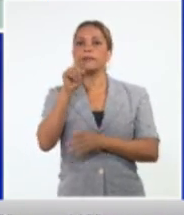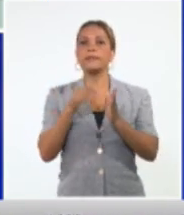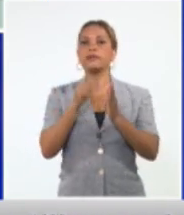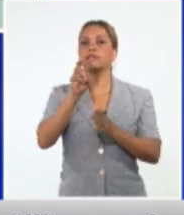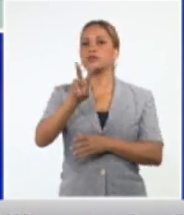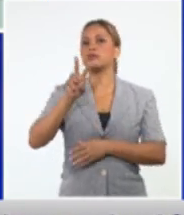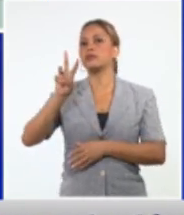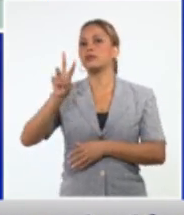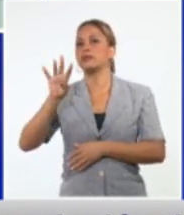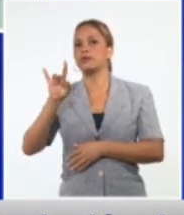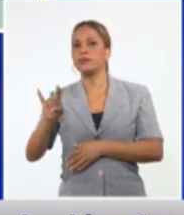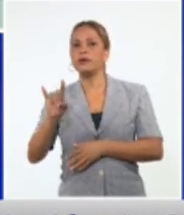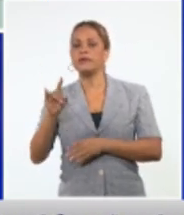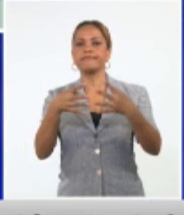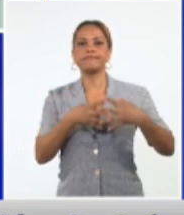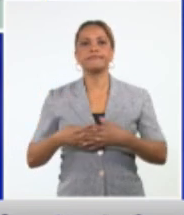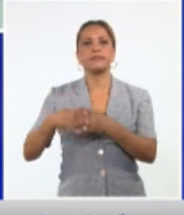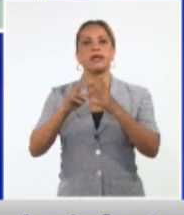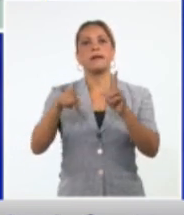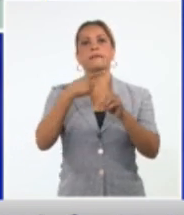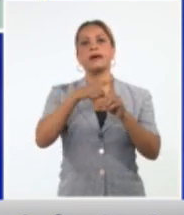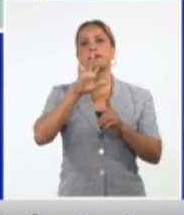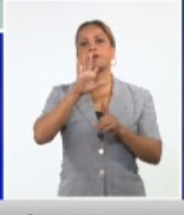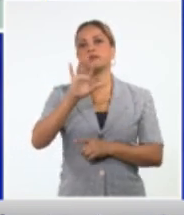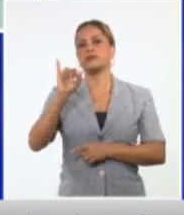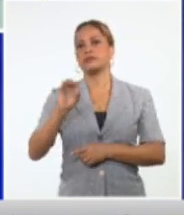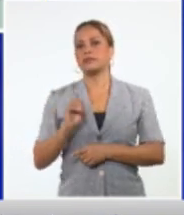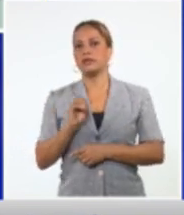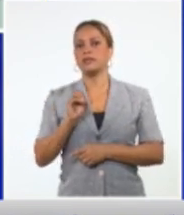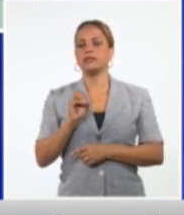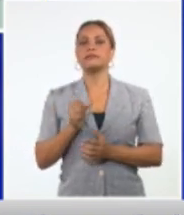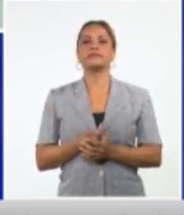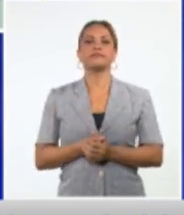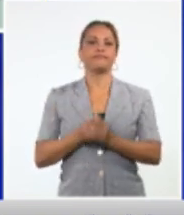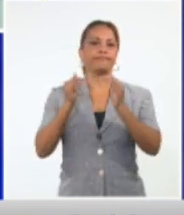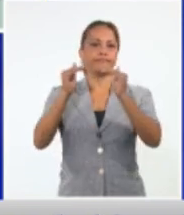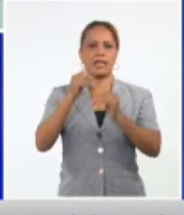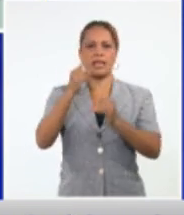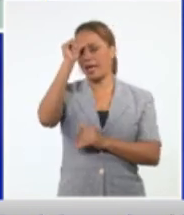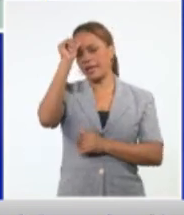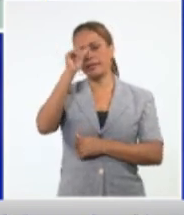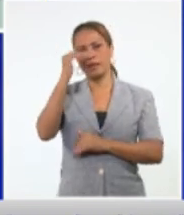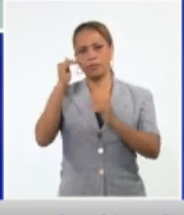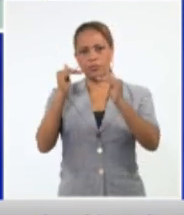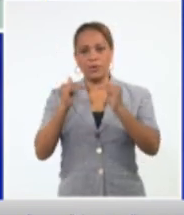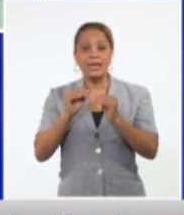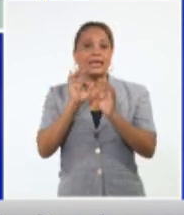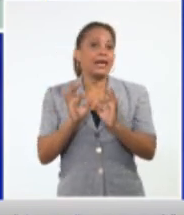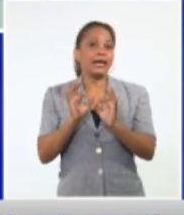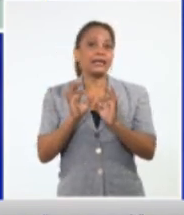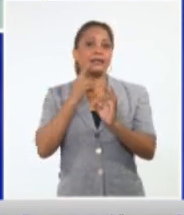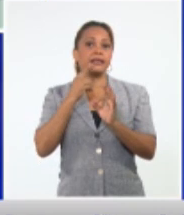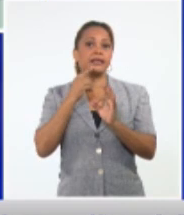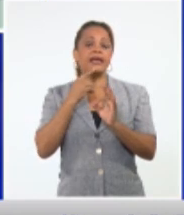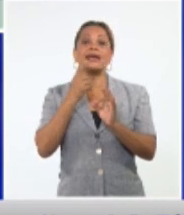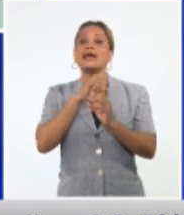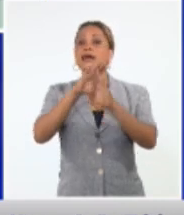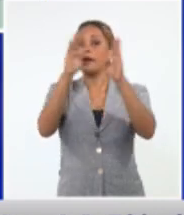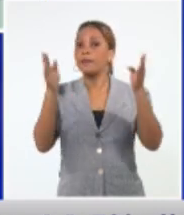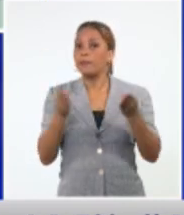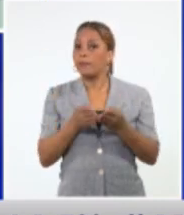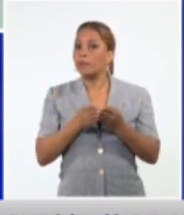Estados Unidos con más de 560, Ucrania, la India, Polonia. Este es el comportamiento, este es el mundo que, como